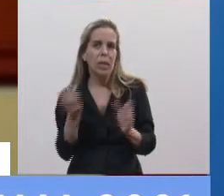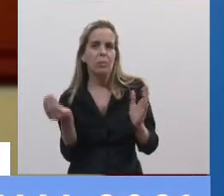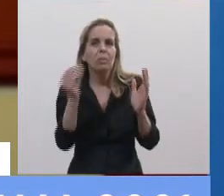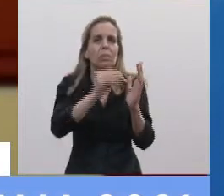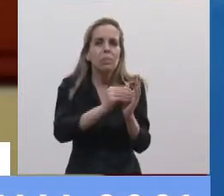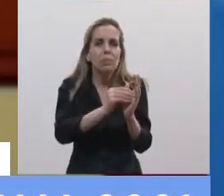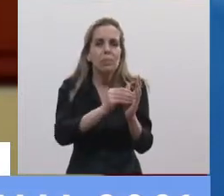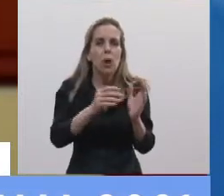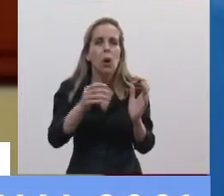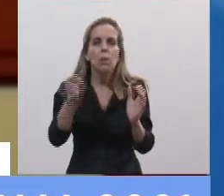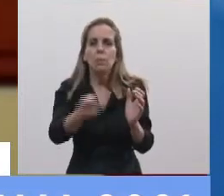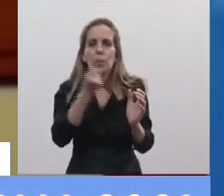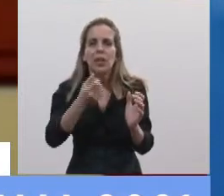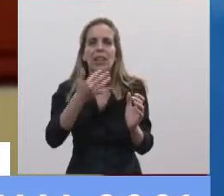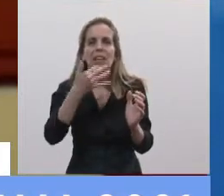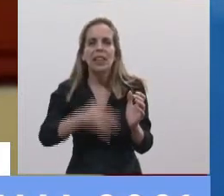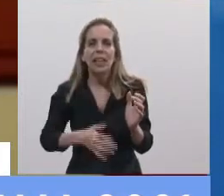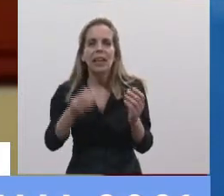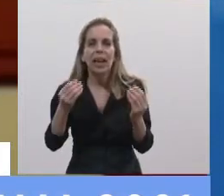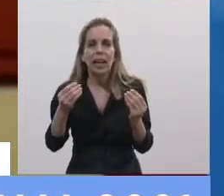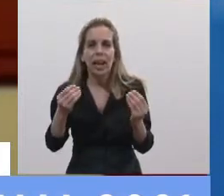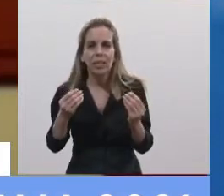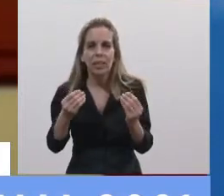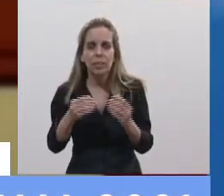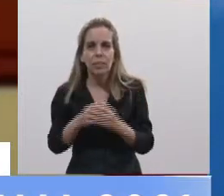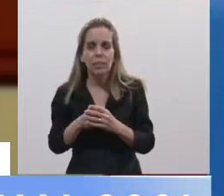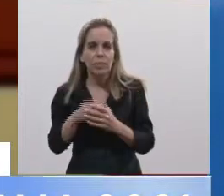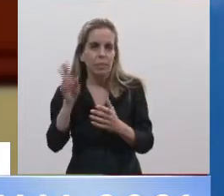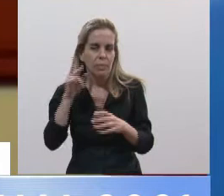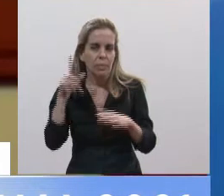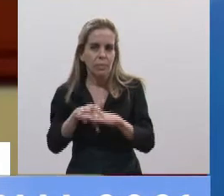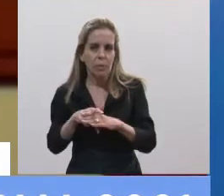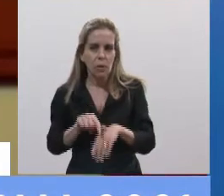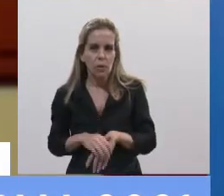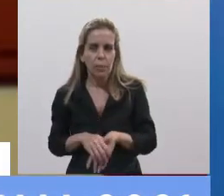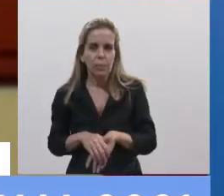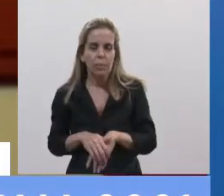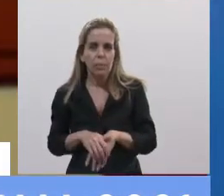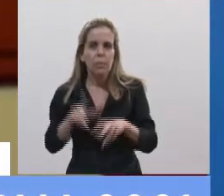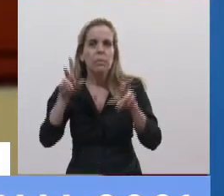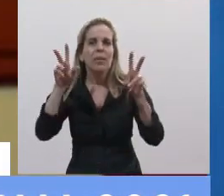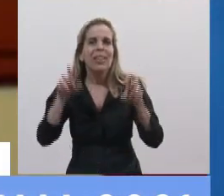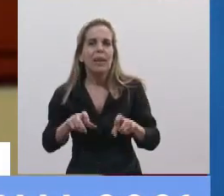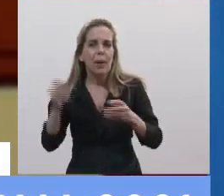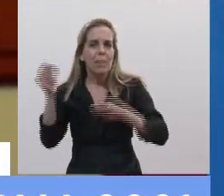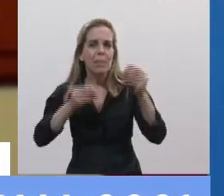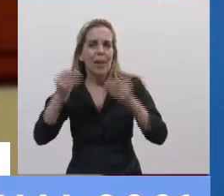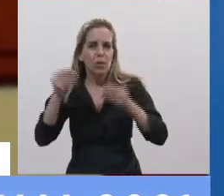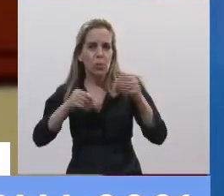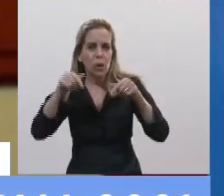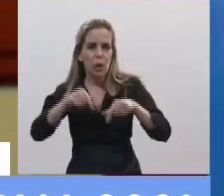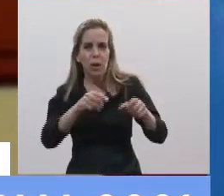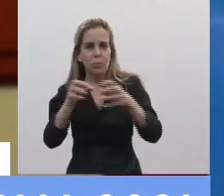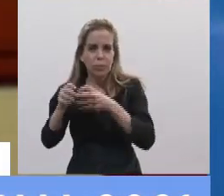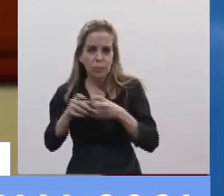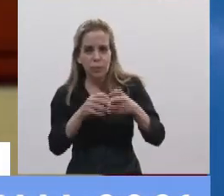de entender que todos, a nadie se nos escapa que estamos tratando algo que venía de la